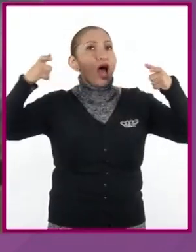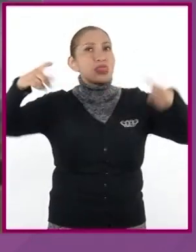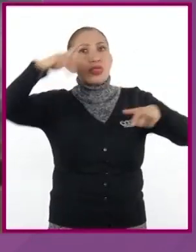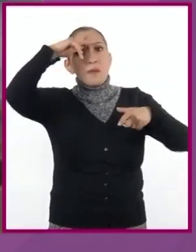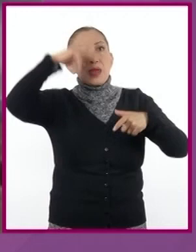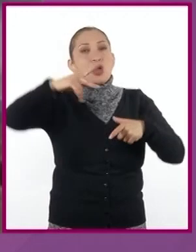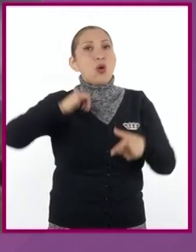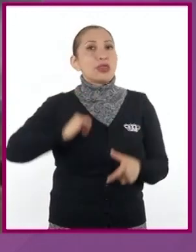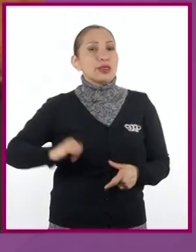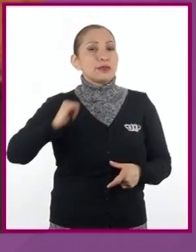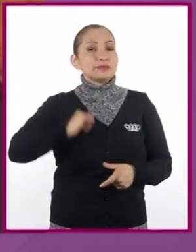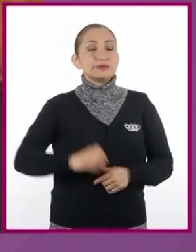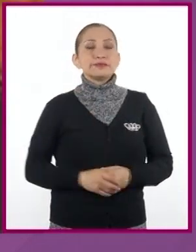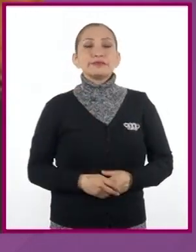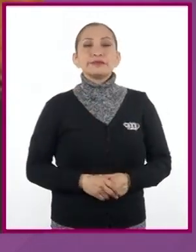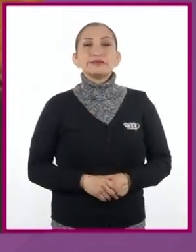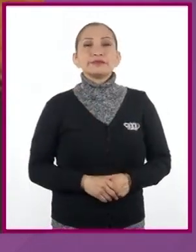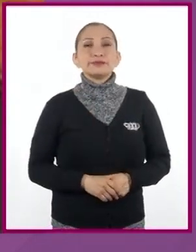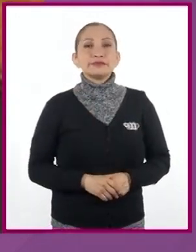México prehispánico.